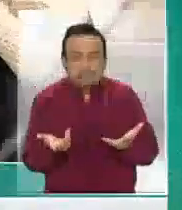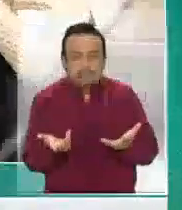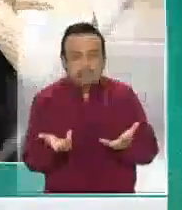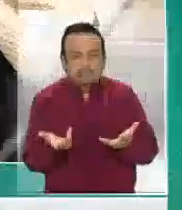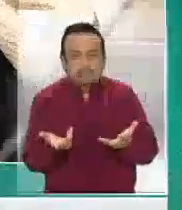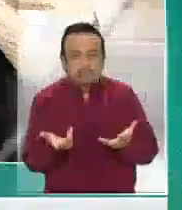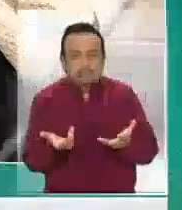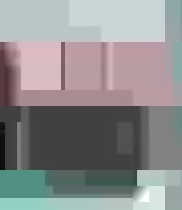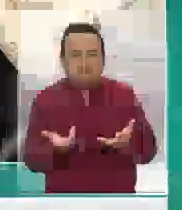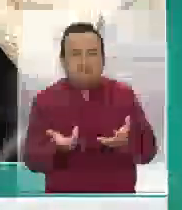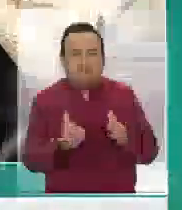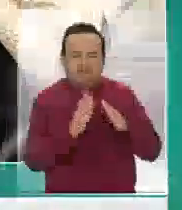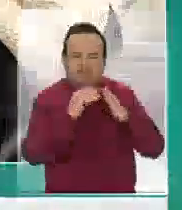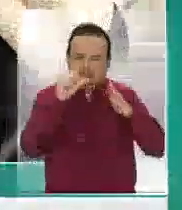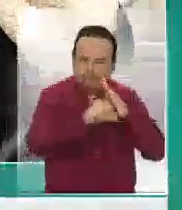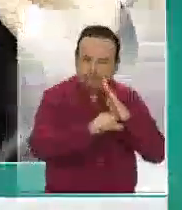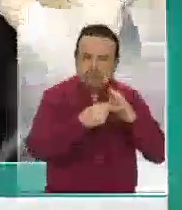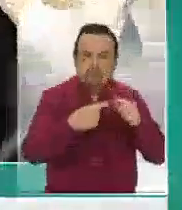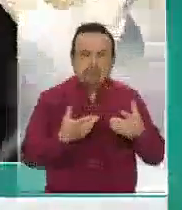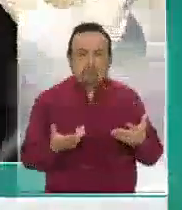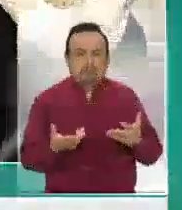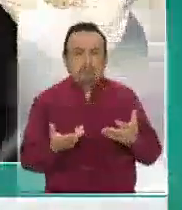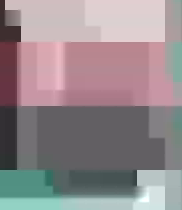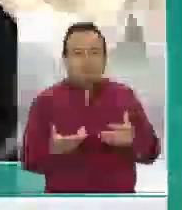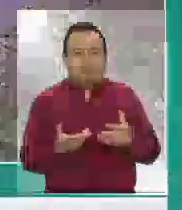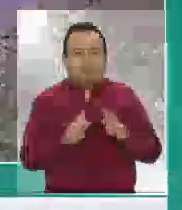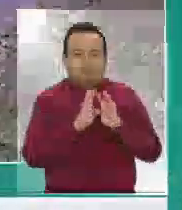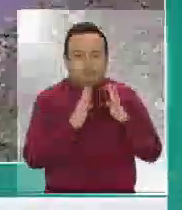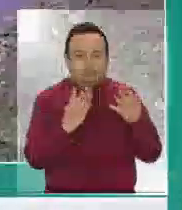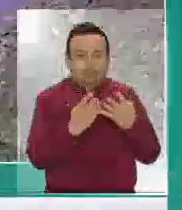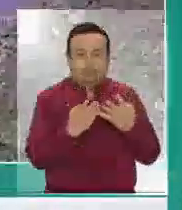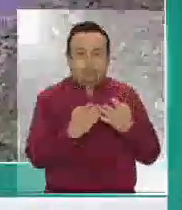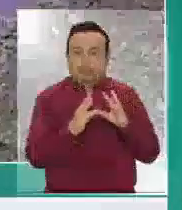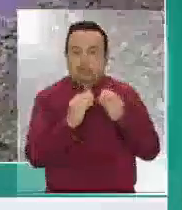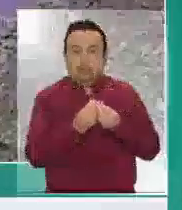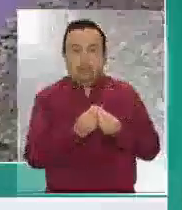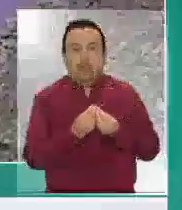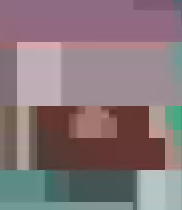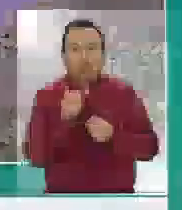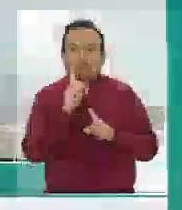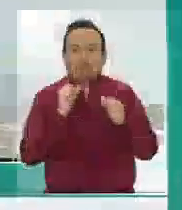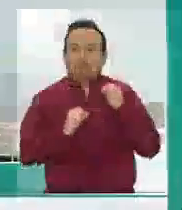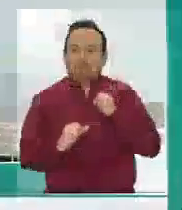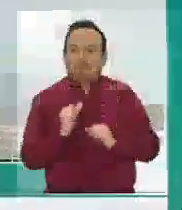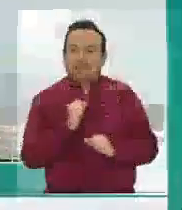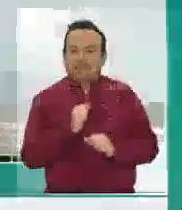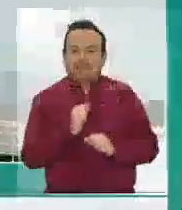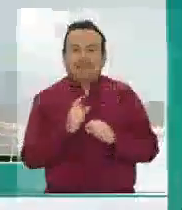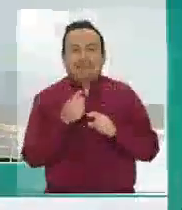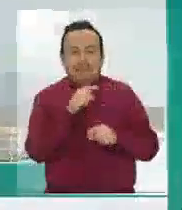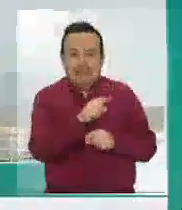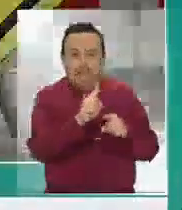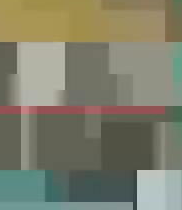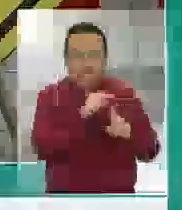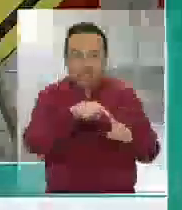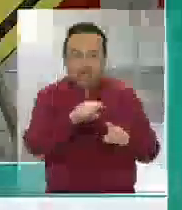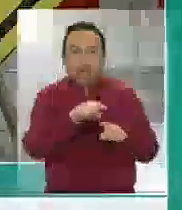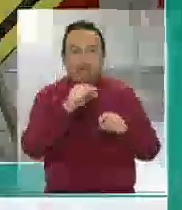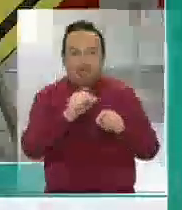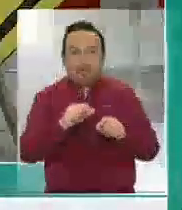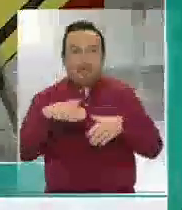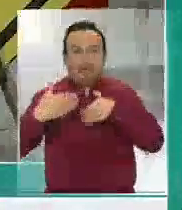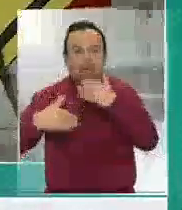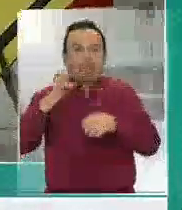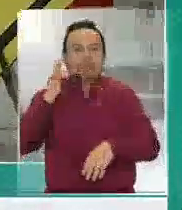de confinamiento, digamos, y cuarentena, no sufrieron más. Incluso en muchos casos tuvieron mayor crecimiento de